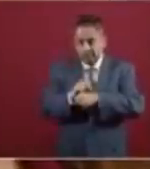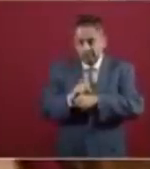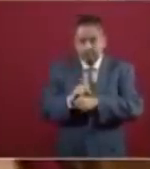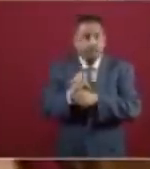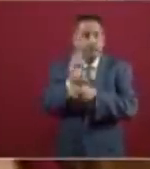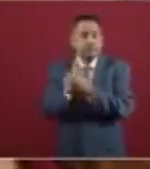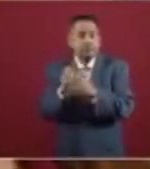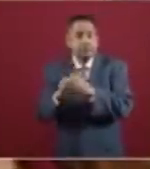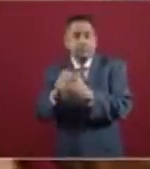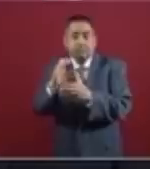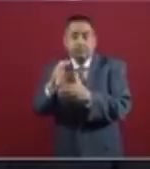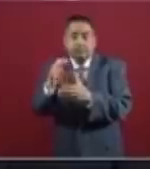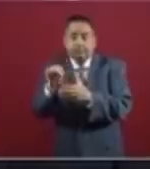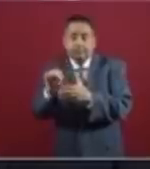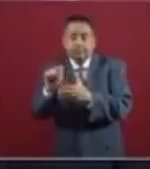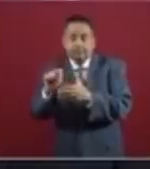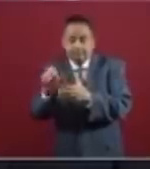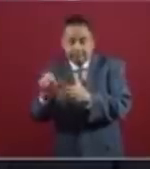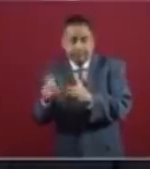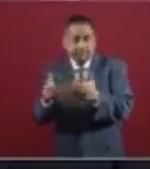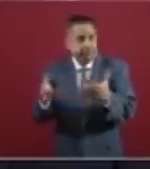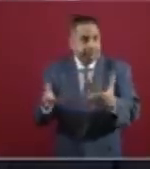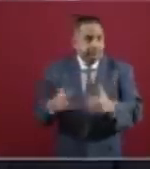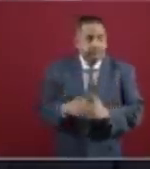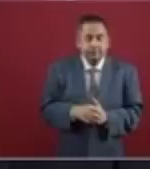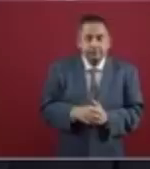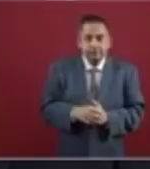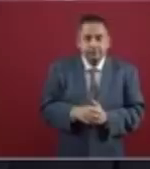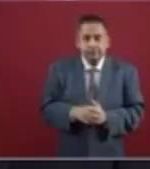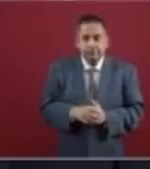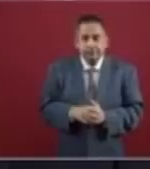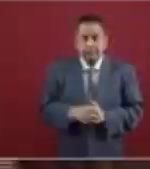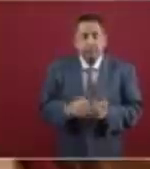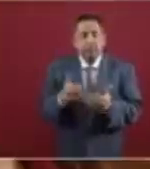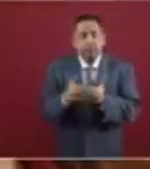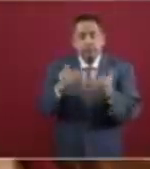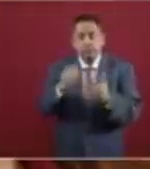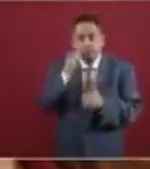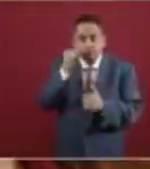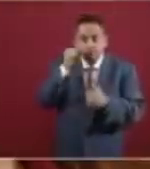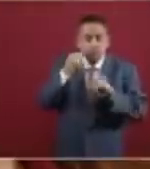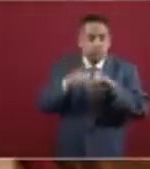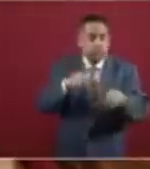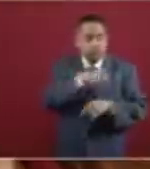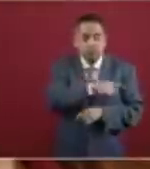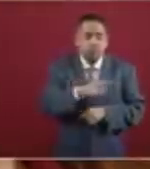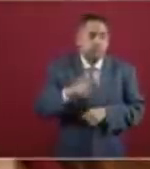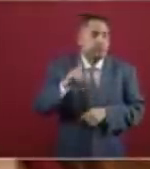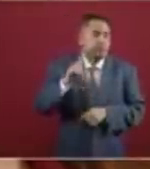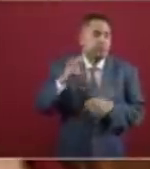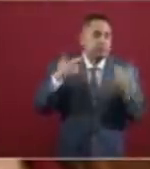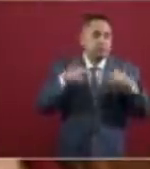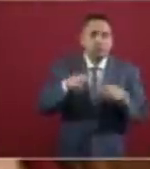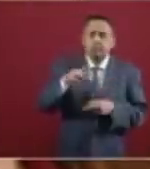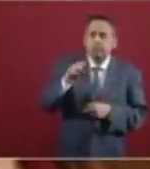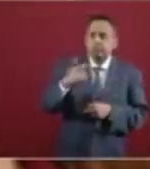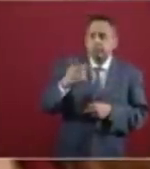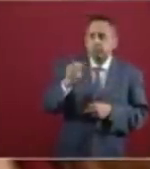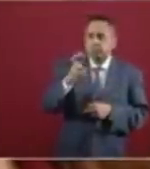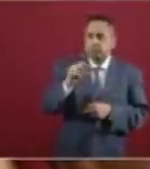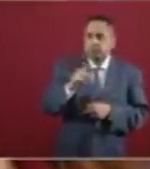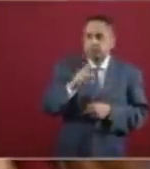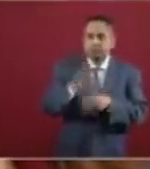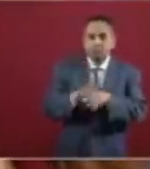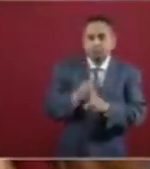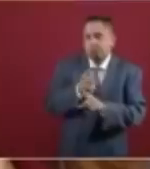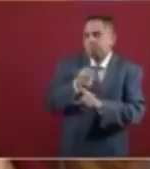CENTE. Ahora, a partir de que aparece desde ayer la maestra Gordillo, es otra fuerza más